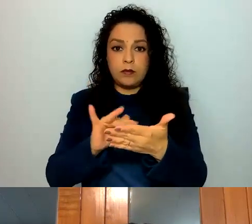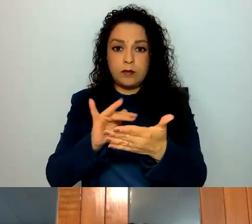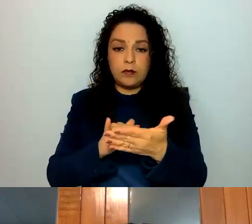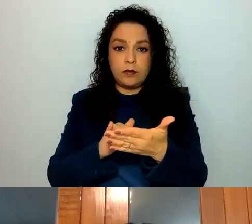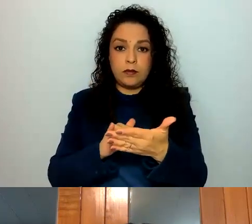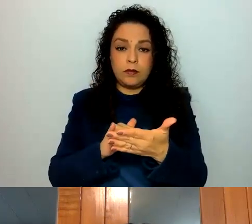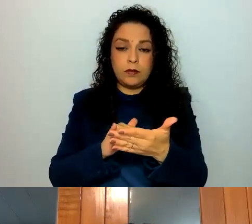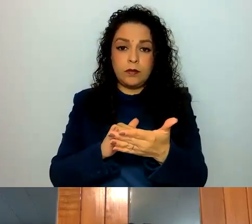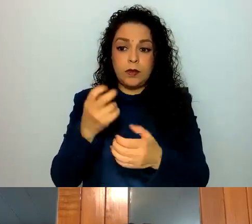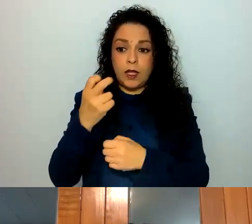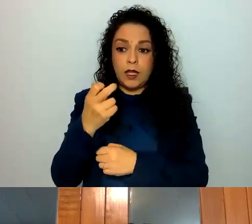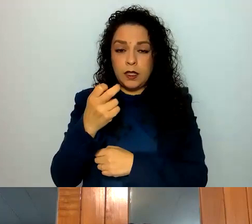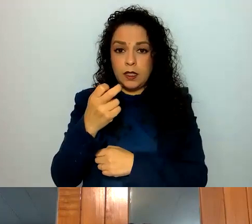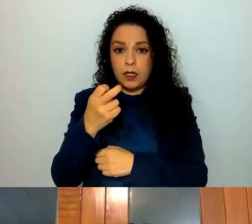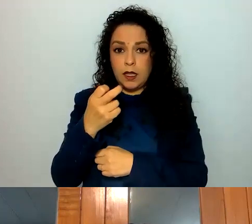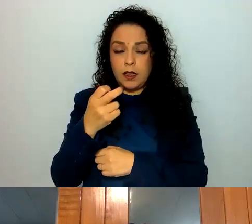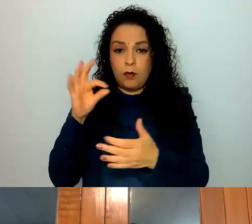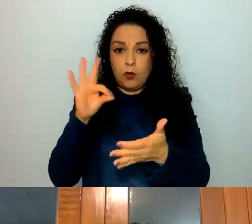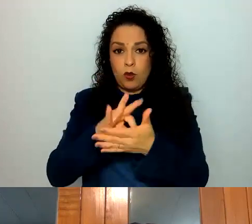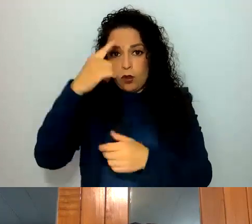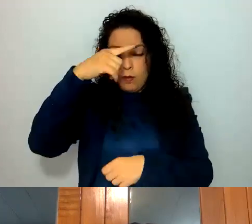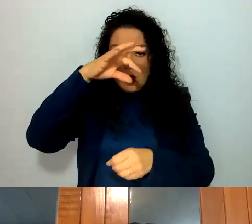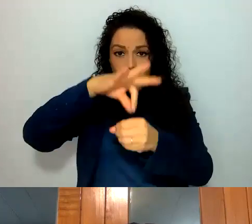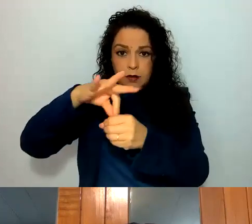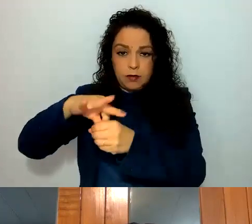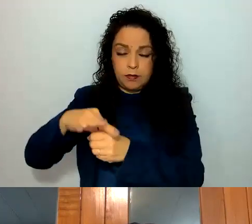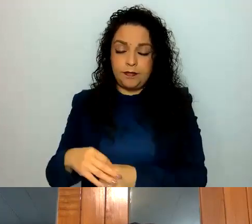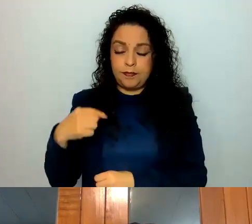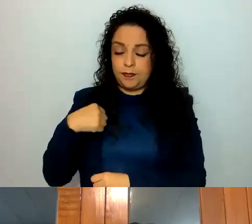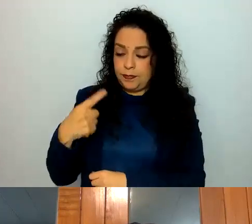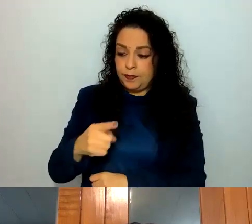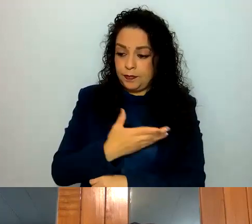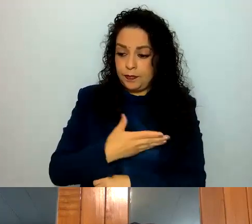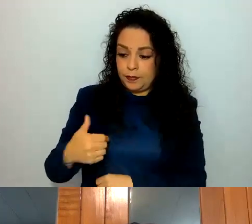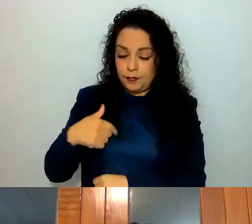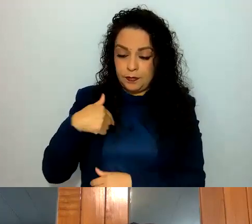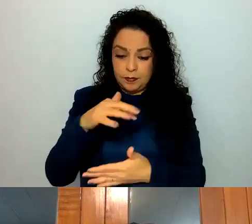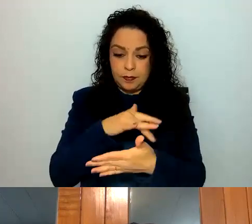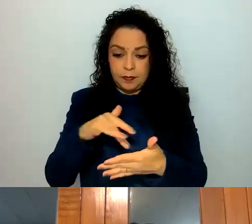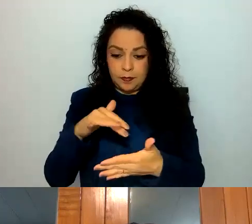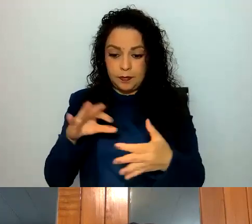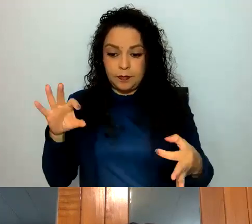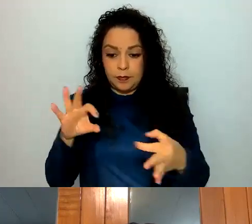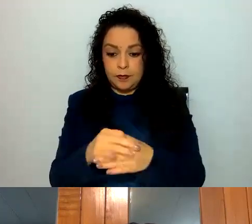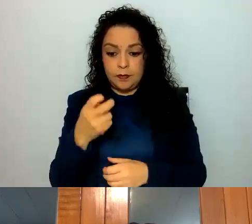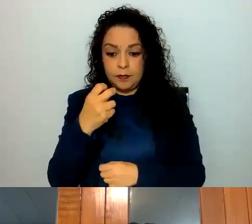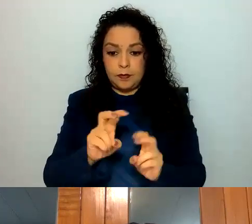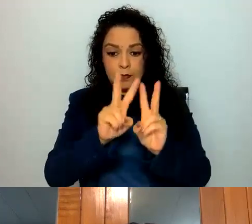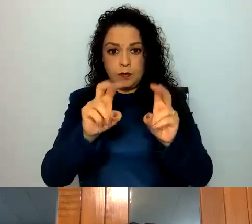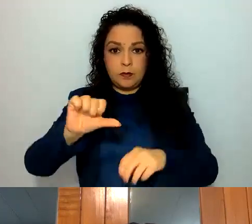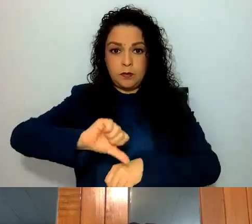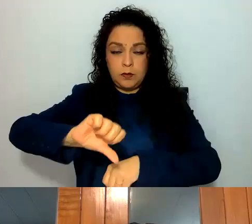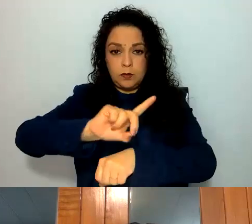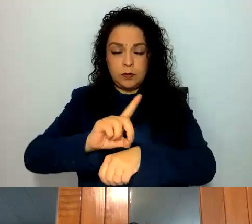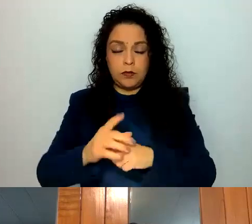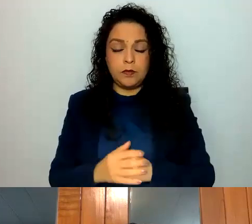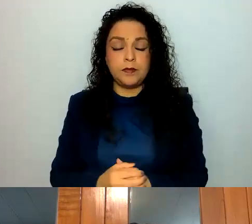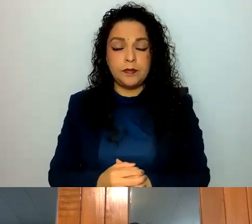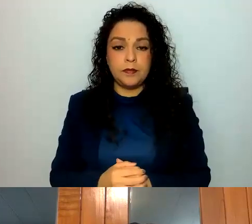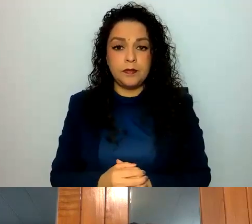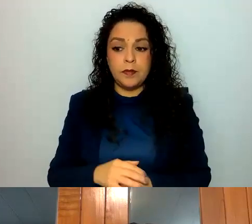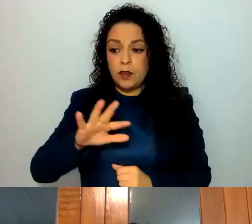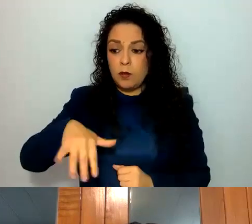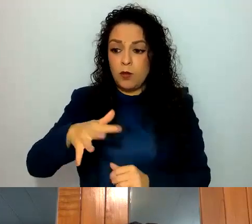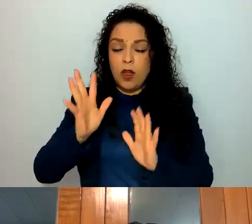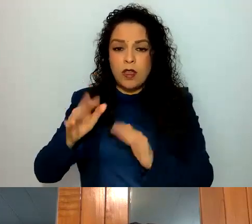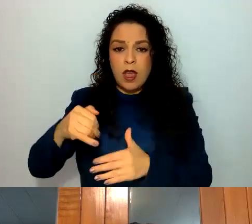votación. Pone usted de la presidencia, se da lectura al acuerdo relacionado a este punto del día. Derivado de la búsqueda exhaustiva